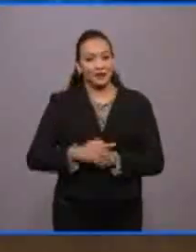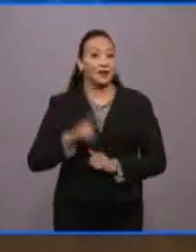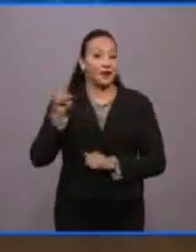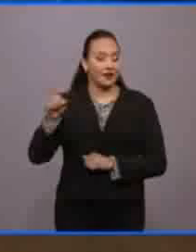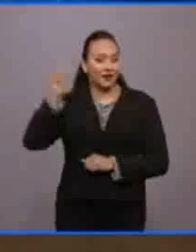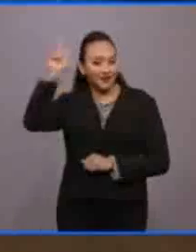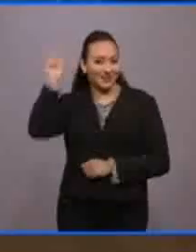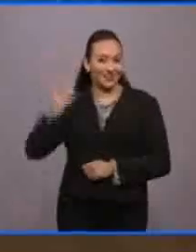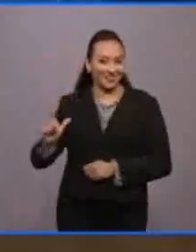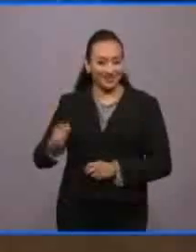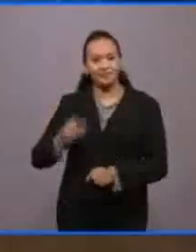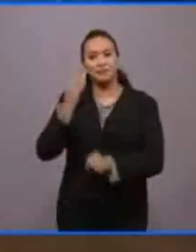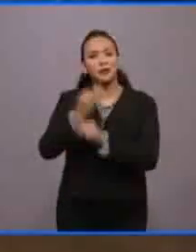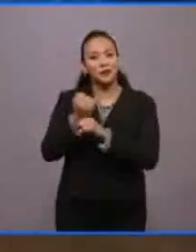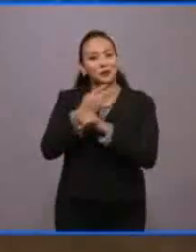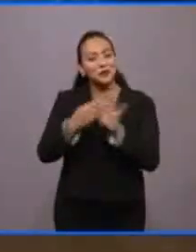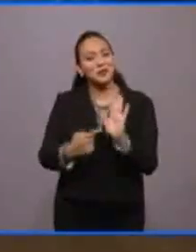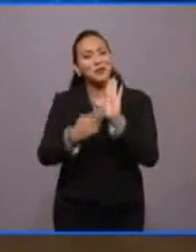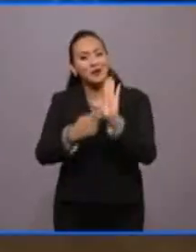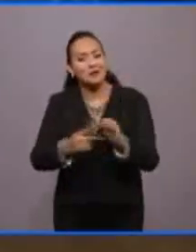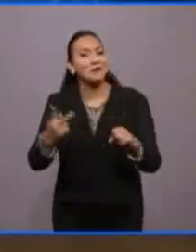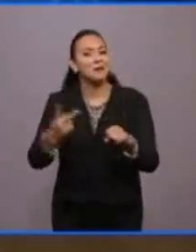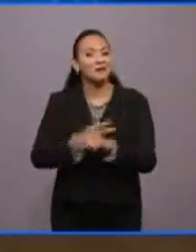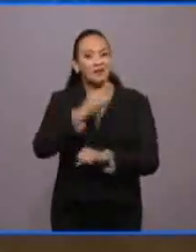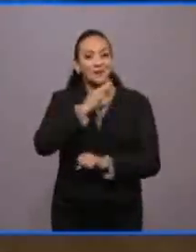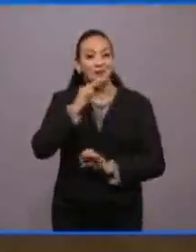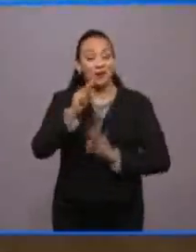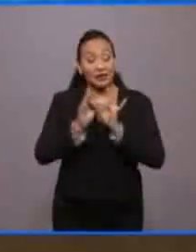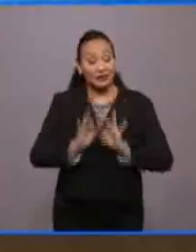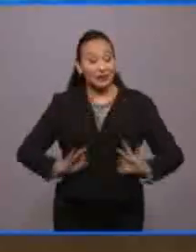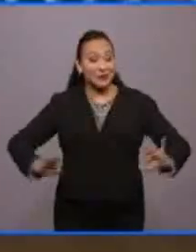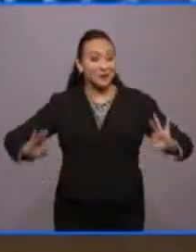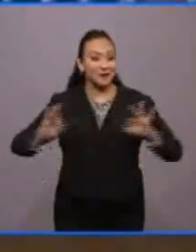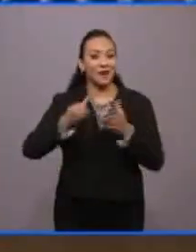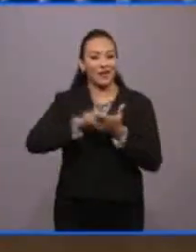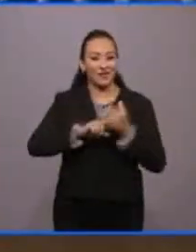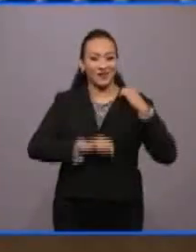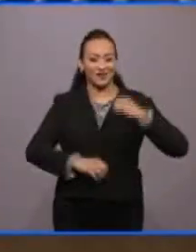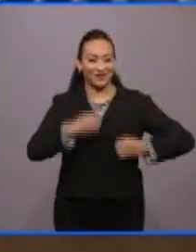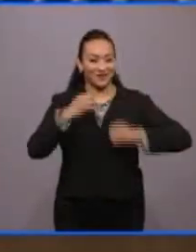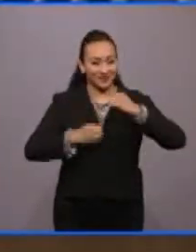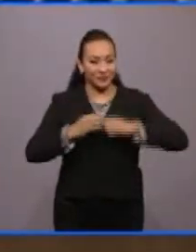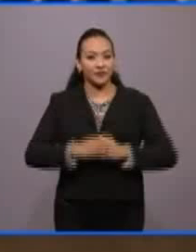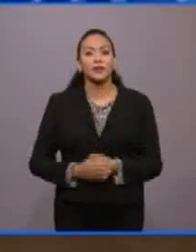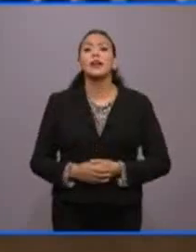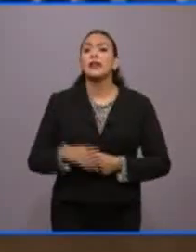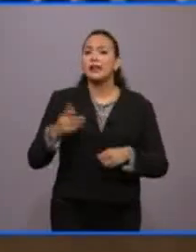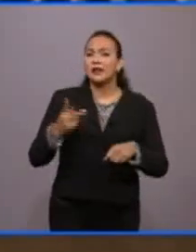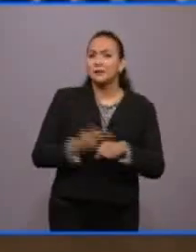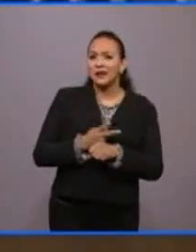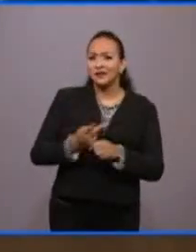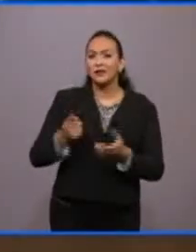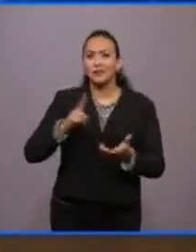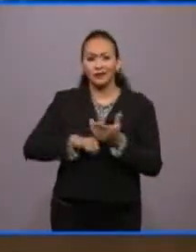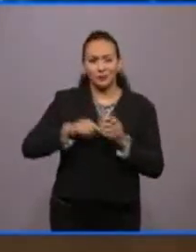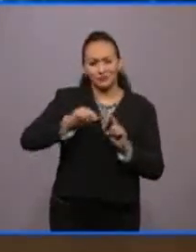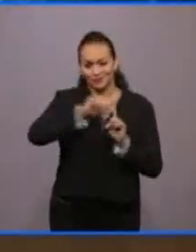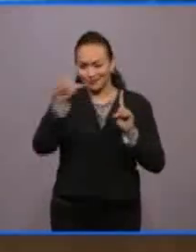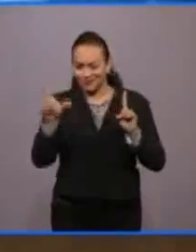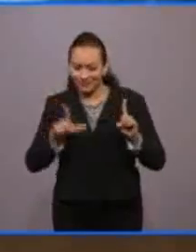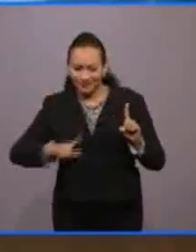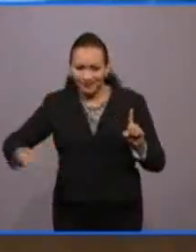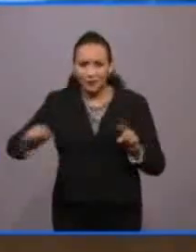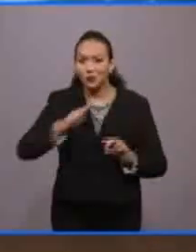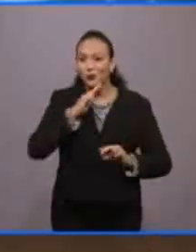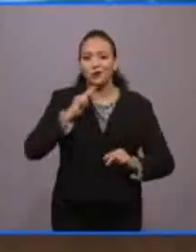Soy Lorena Sánchez Cabrera y tendré el gusto de presentarle las noticias más relevantes del Poder Judicial de la Federación generadas en las últimas horas,